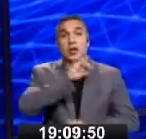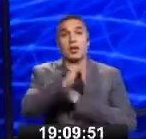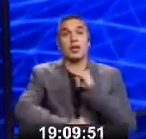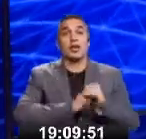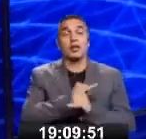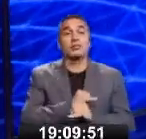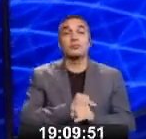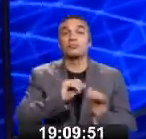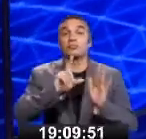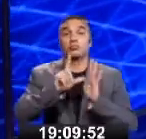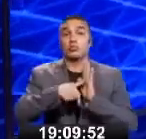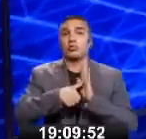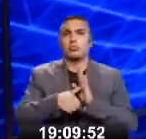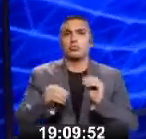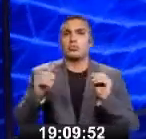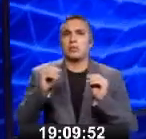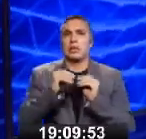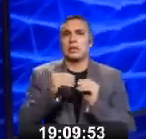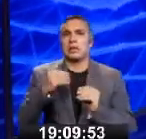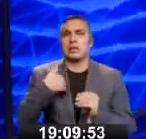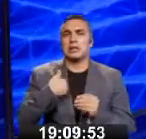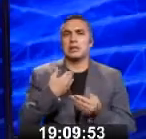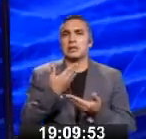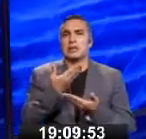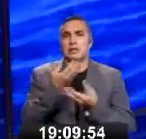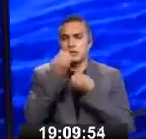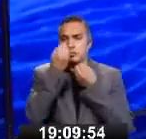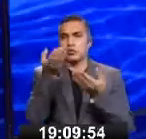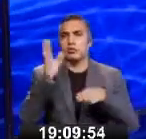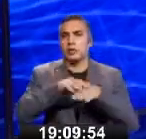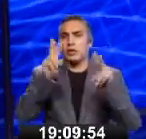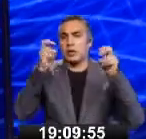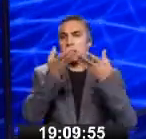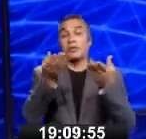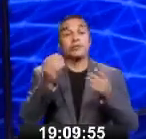y luego, más adelante, tendremos entrega sobre ese tema. Rocío, tú tienes más información.